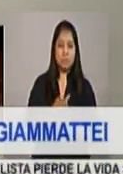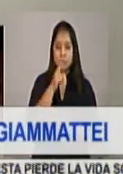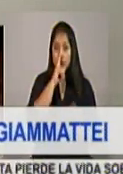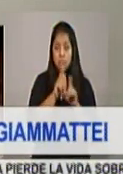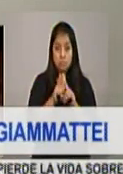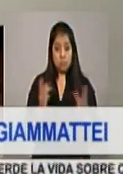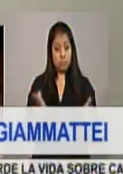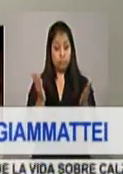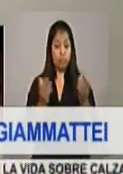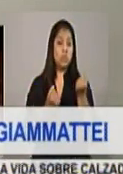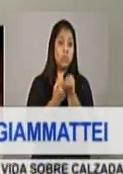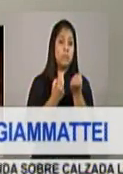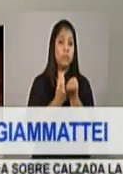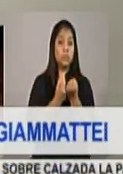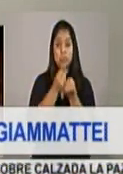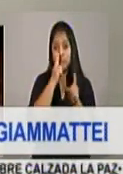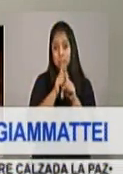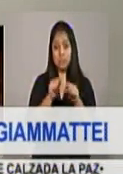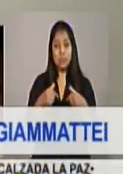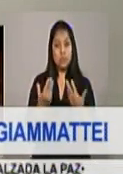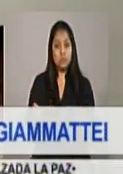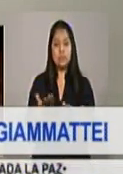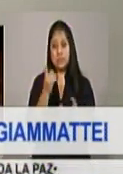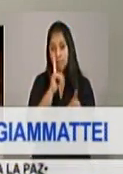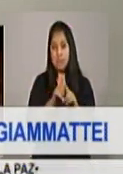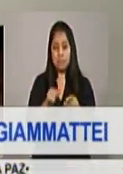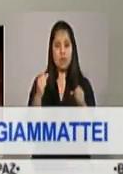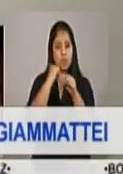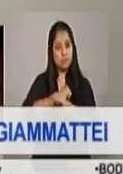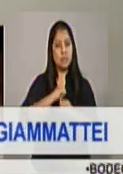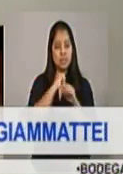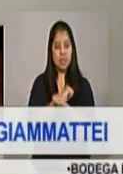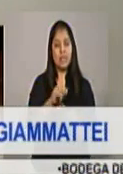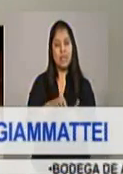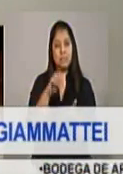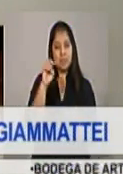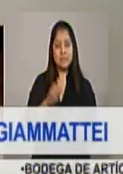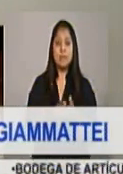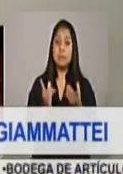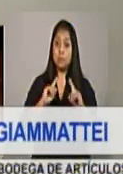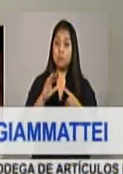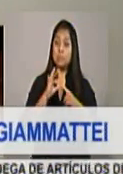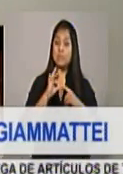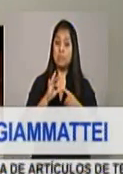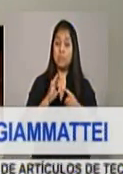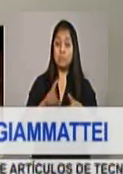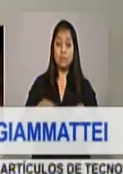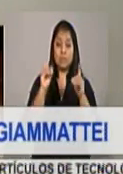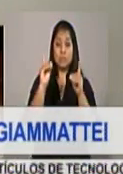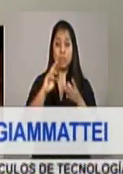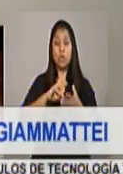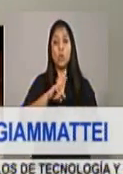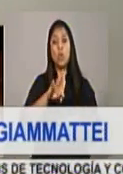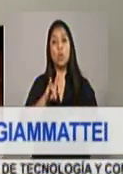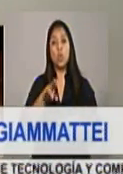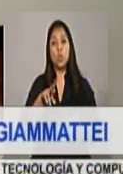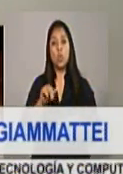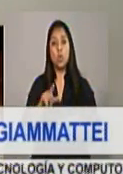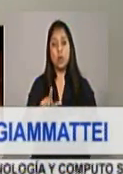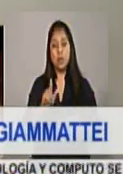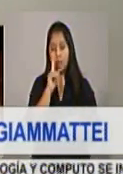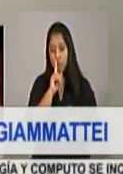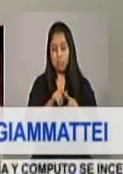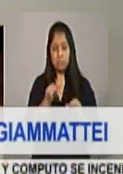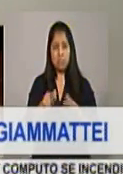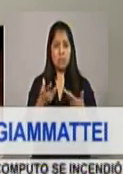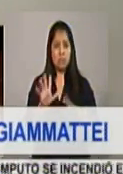le vamos a dar a la infraestructura estratégica del país, pero especialmente al desarrollo rural, en donde queremos concentrar